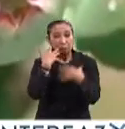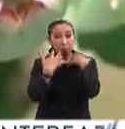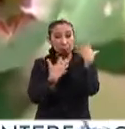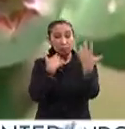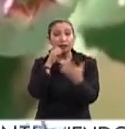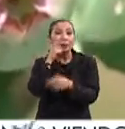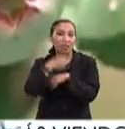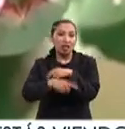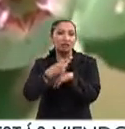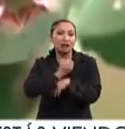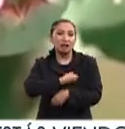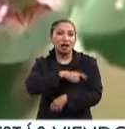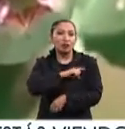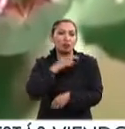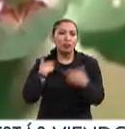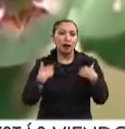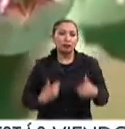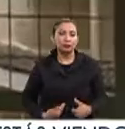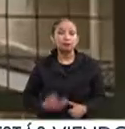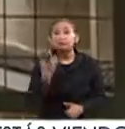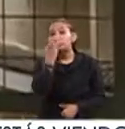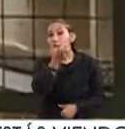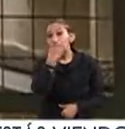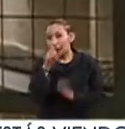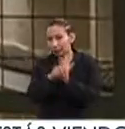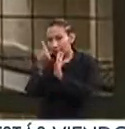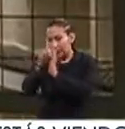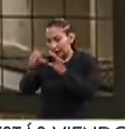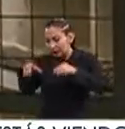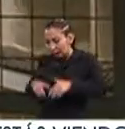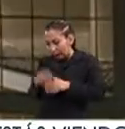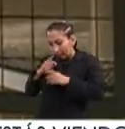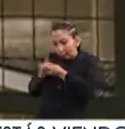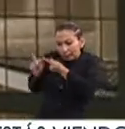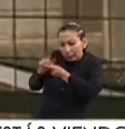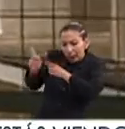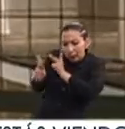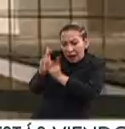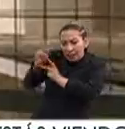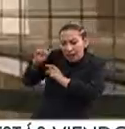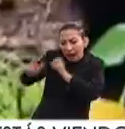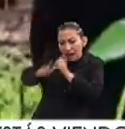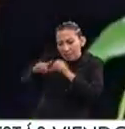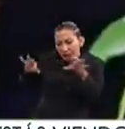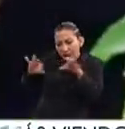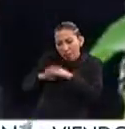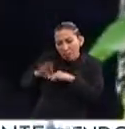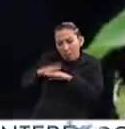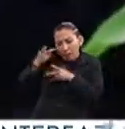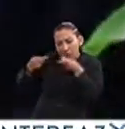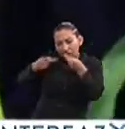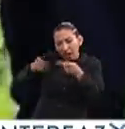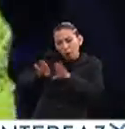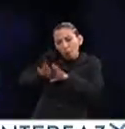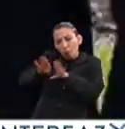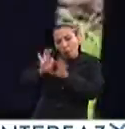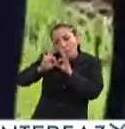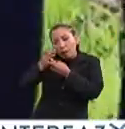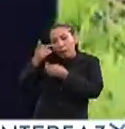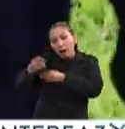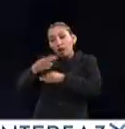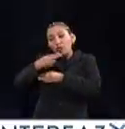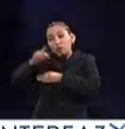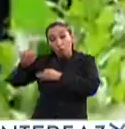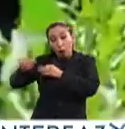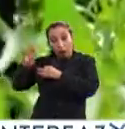son perjudiciales para nuestra salud. Por ello, el Departamento de Interacciones Planta-Insecto busca desarrollar alternativas para el manejo